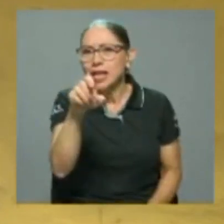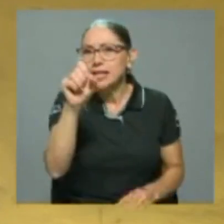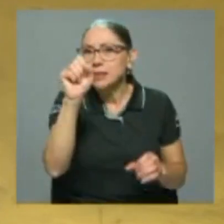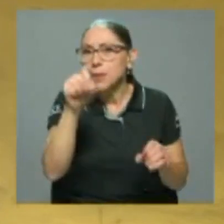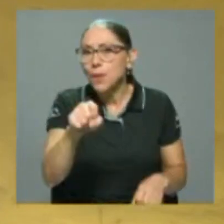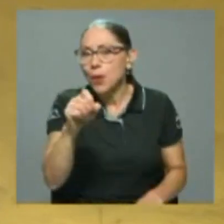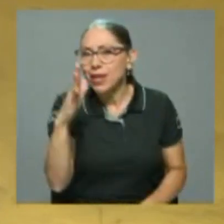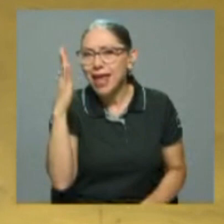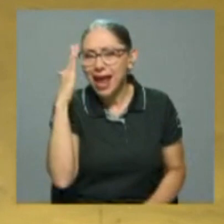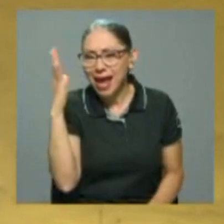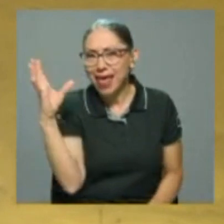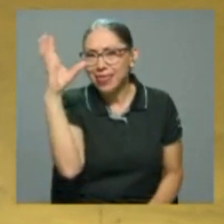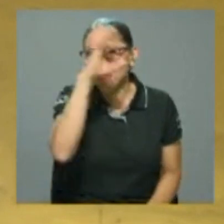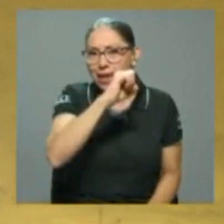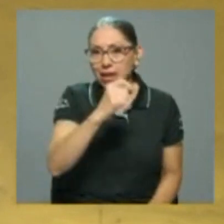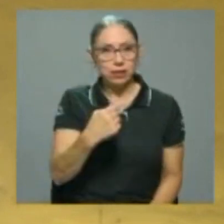dije,